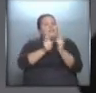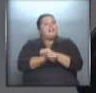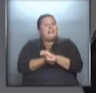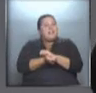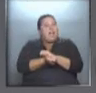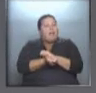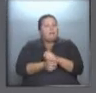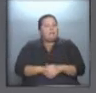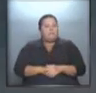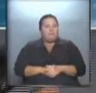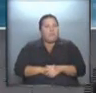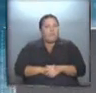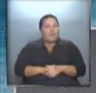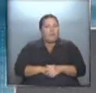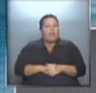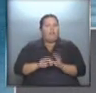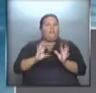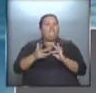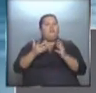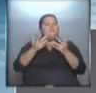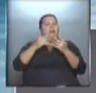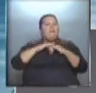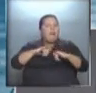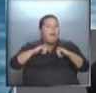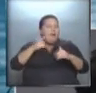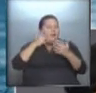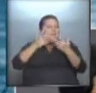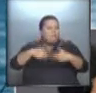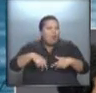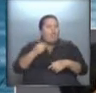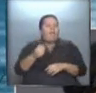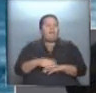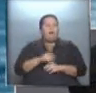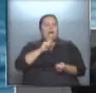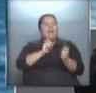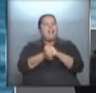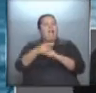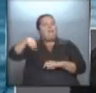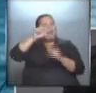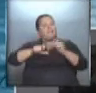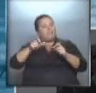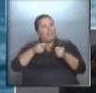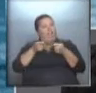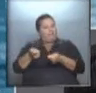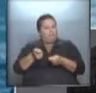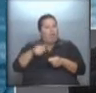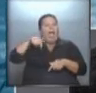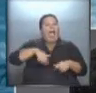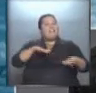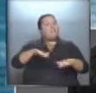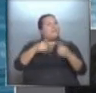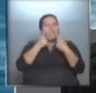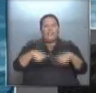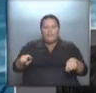en, bueno, en un programa muy audaz que terminó revirtiendo esa debilidad. Ahora la situación es muy distinta,